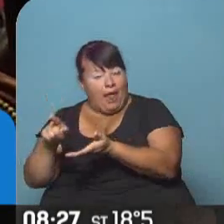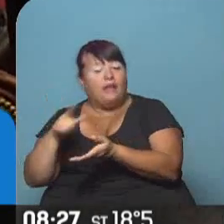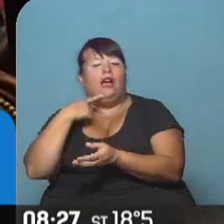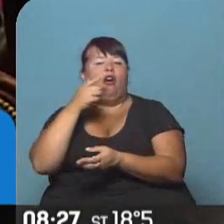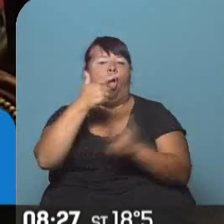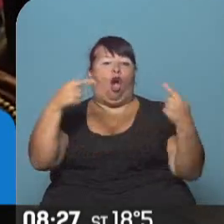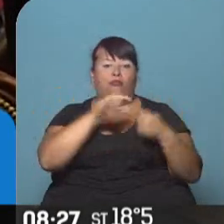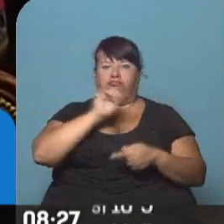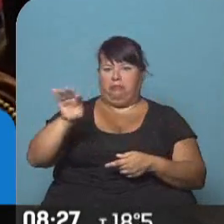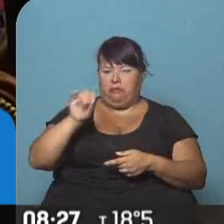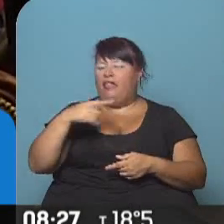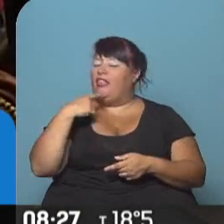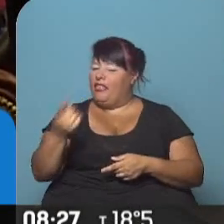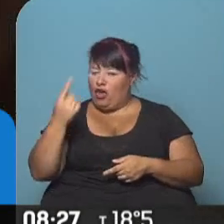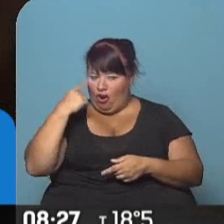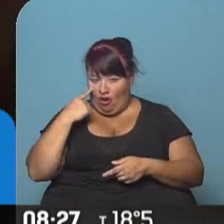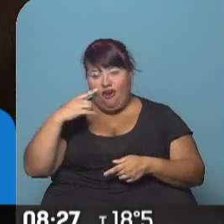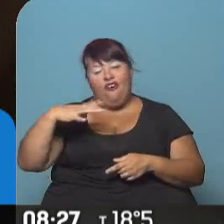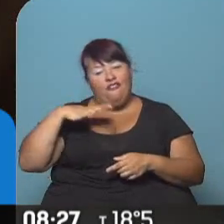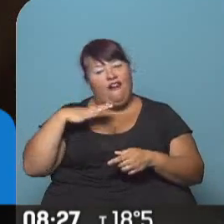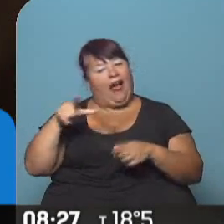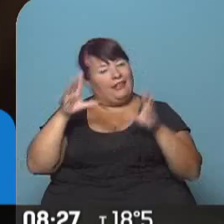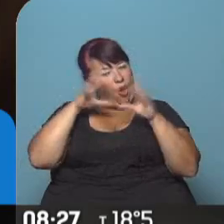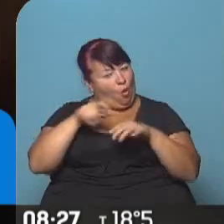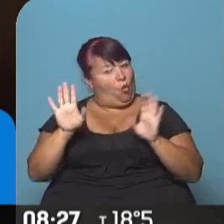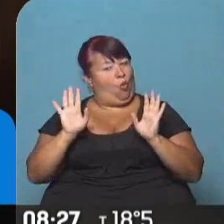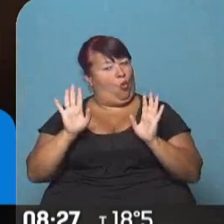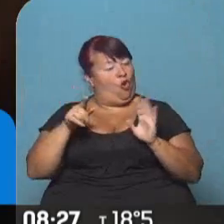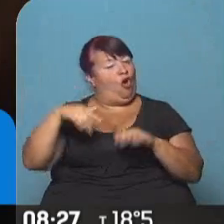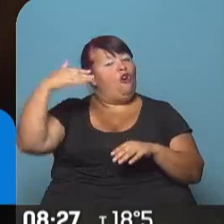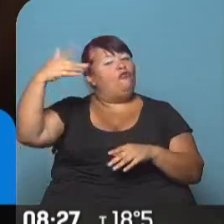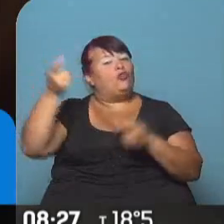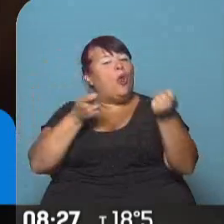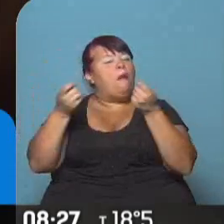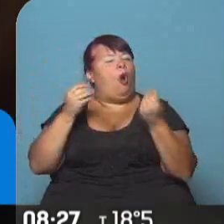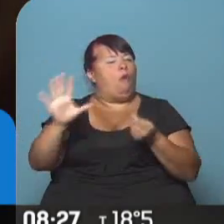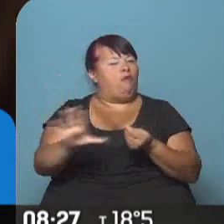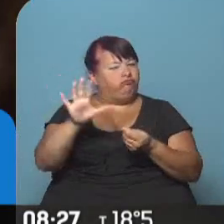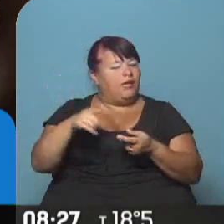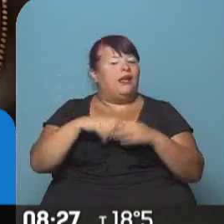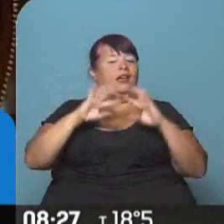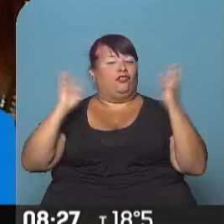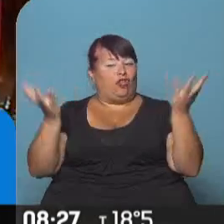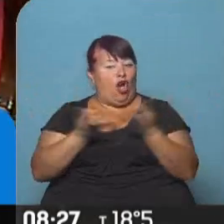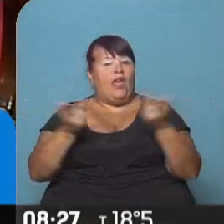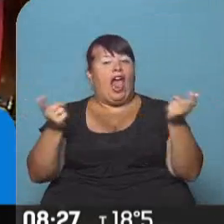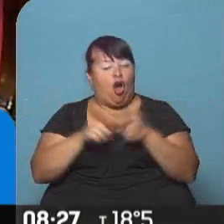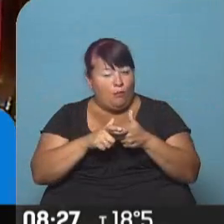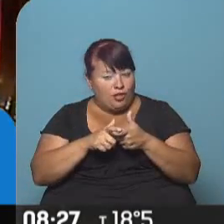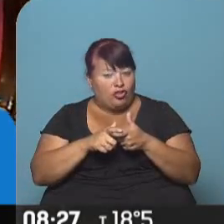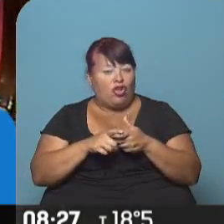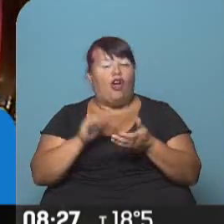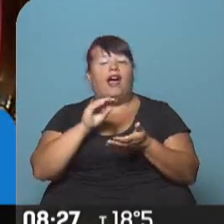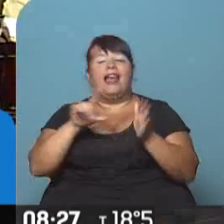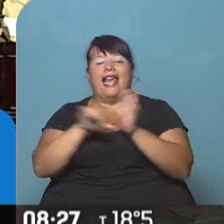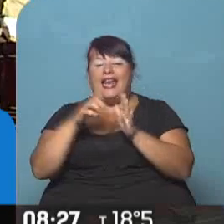de la oposición, que advirtió sobre la falta de transparencia de las futuras operaciones durante un plenario de las comisiones de